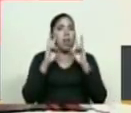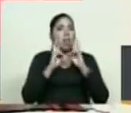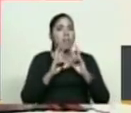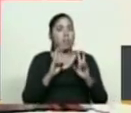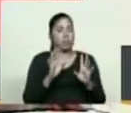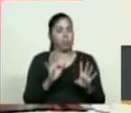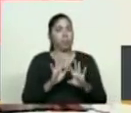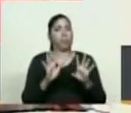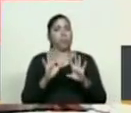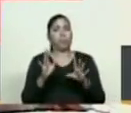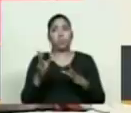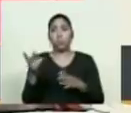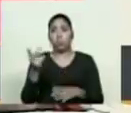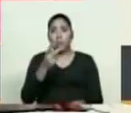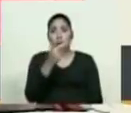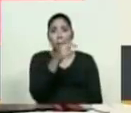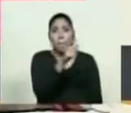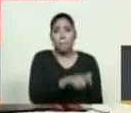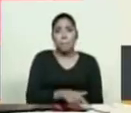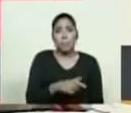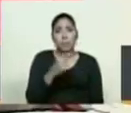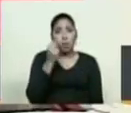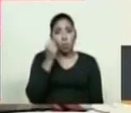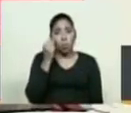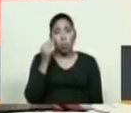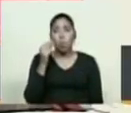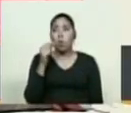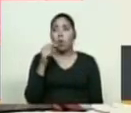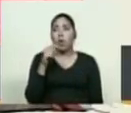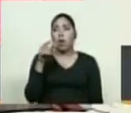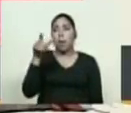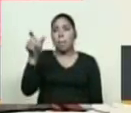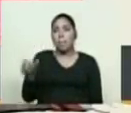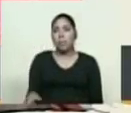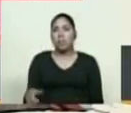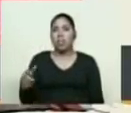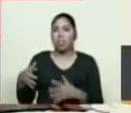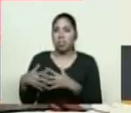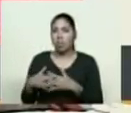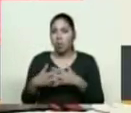Lo firmaron los presidentes de Colombia. Uribe, Santos, Pastrana.